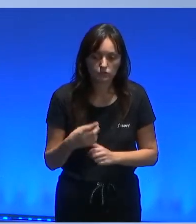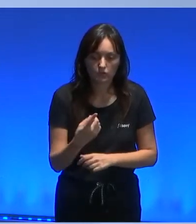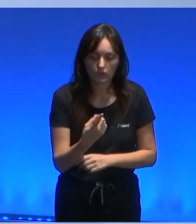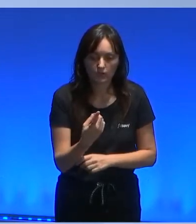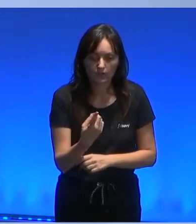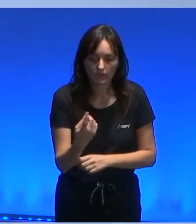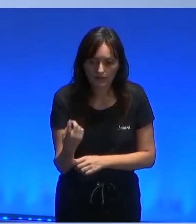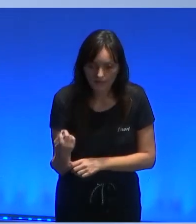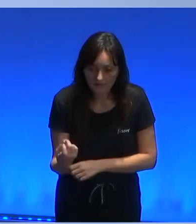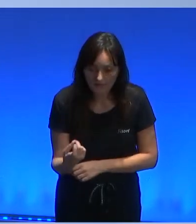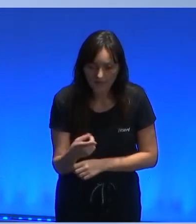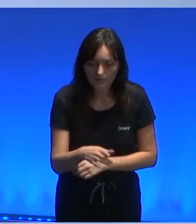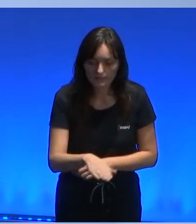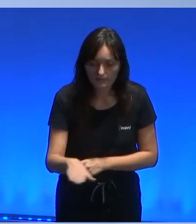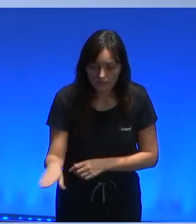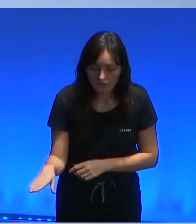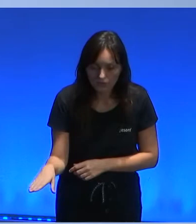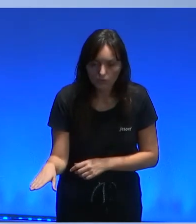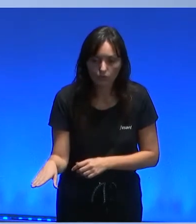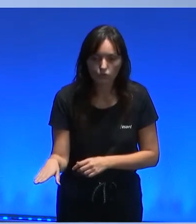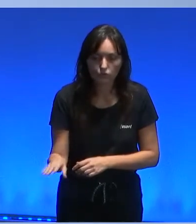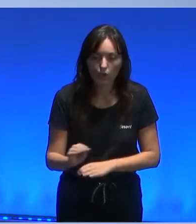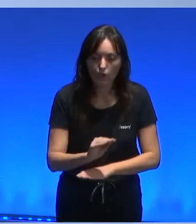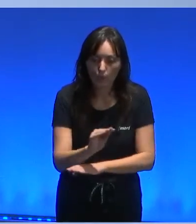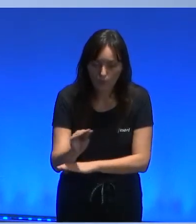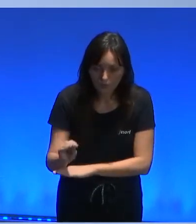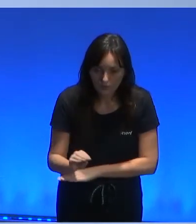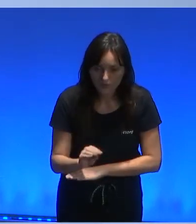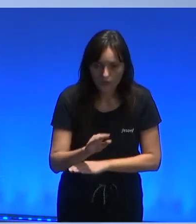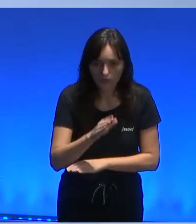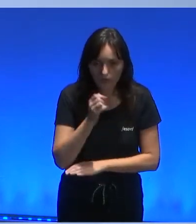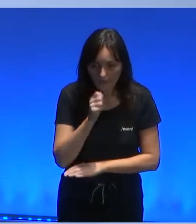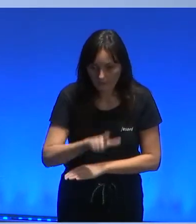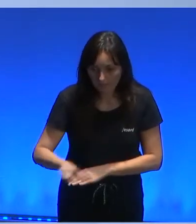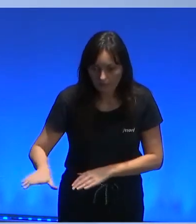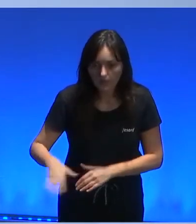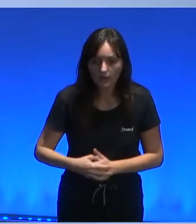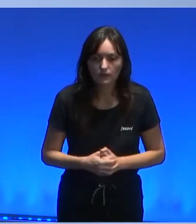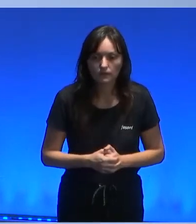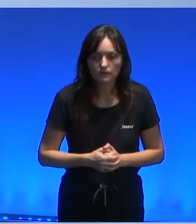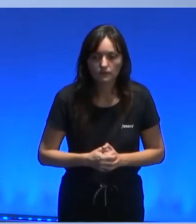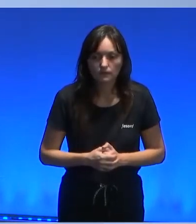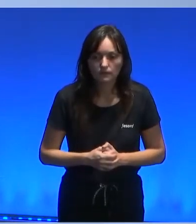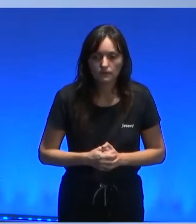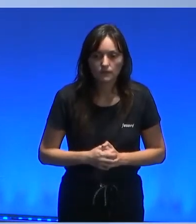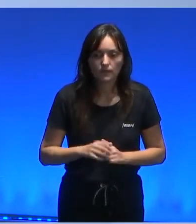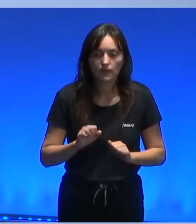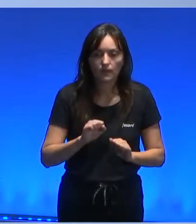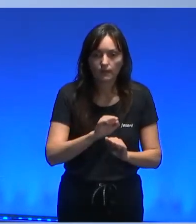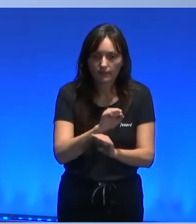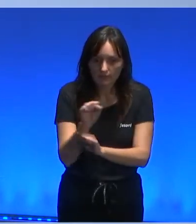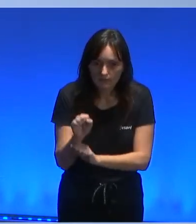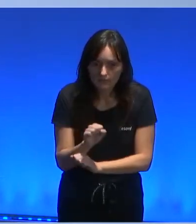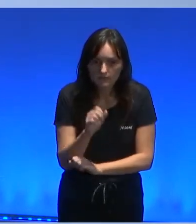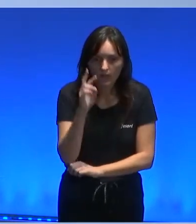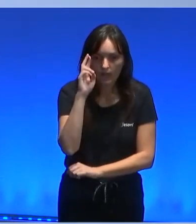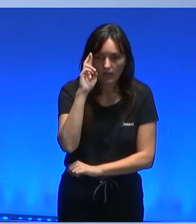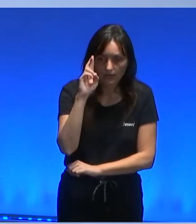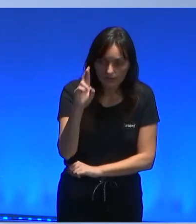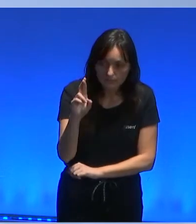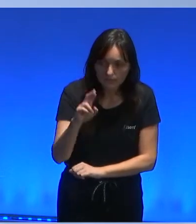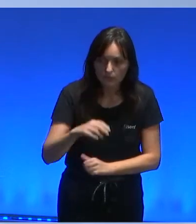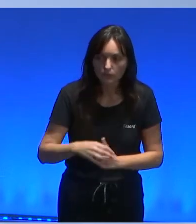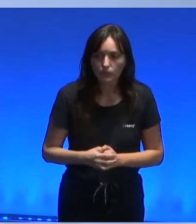necesidades de los niños, de protección de la infancia, de defensa del respeto de la